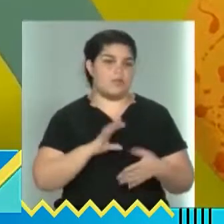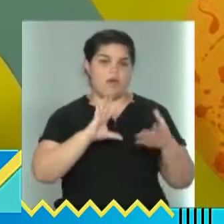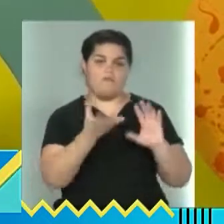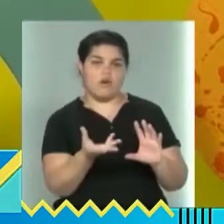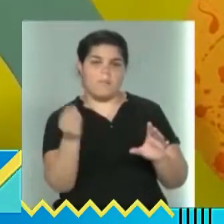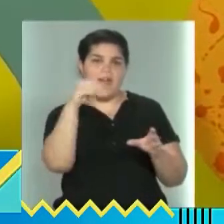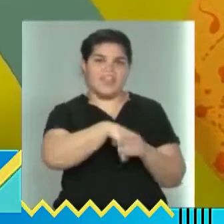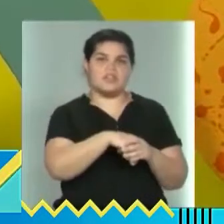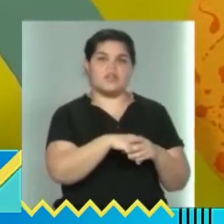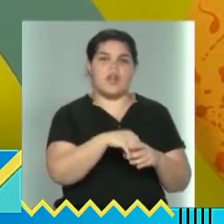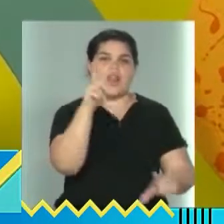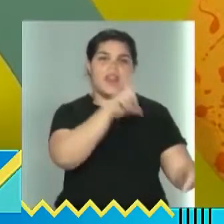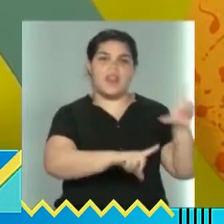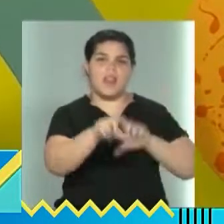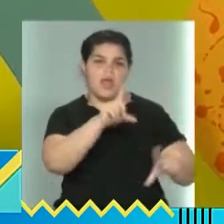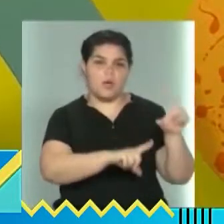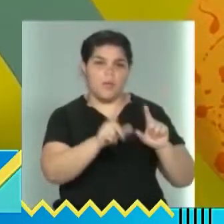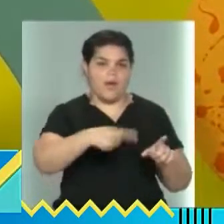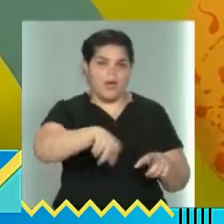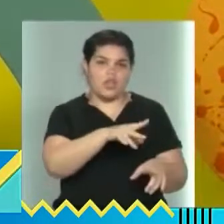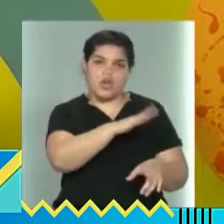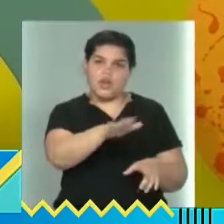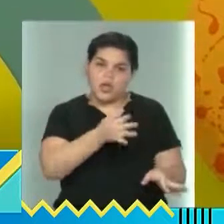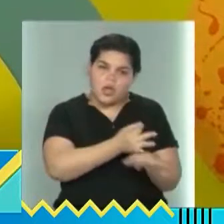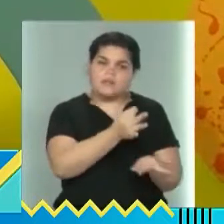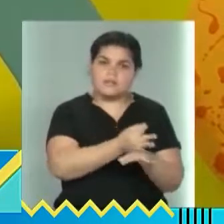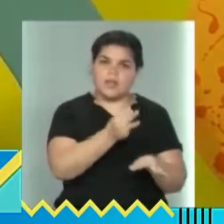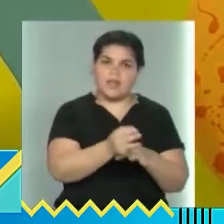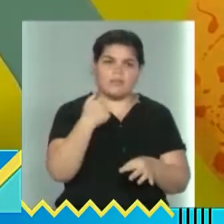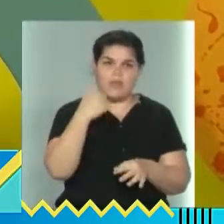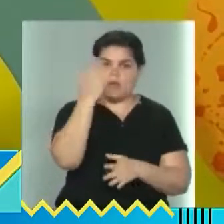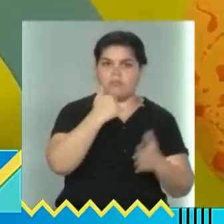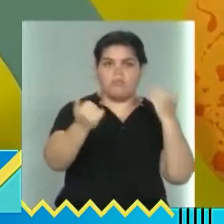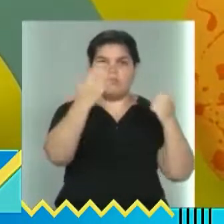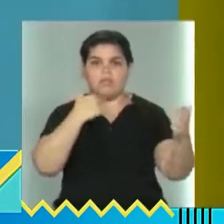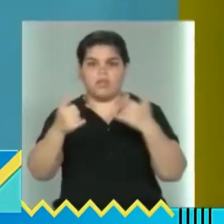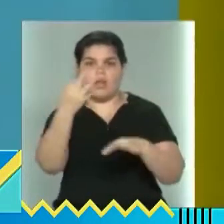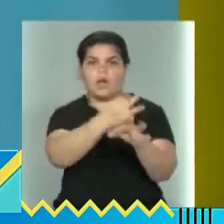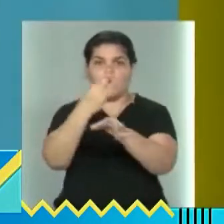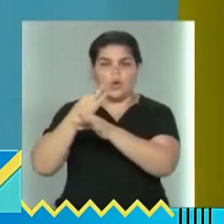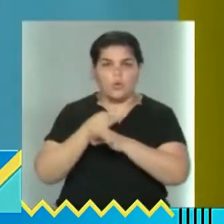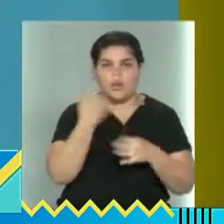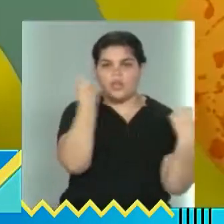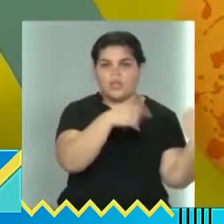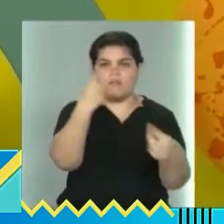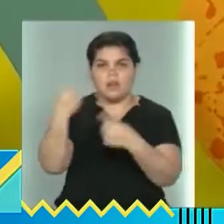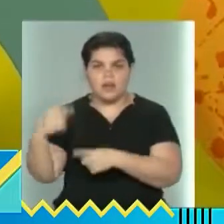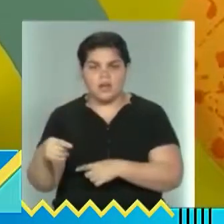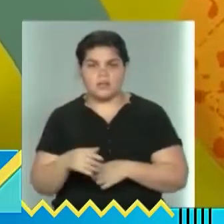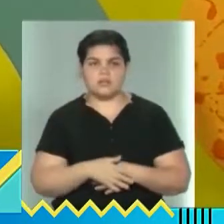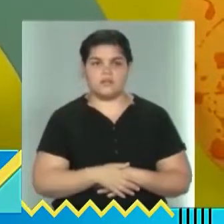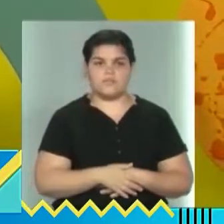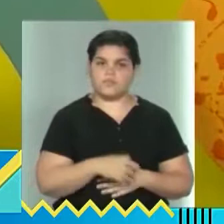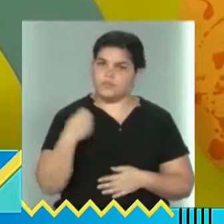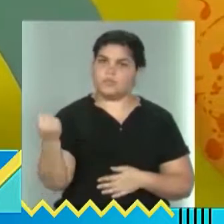dentro de lengua, se le enseña a los chicos historieta. Claro. A mí me invitan, he ido a 500.000 colegios, entonces como que lo tienen